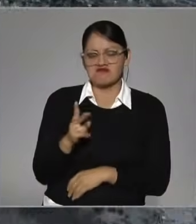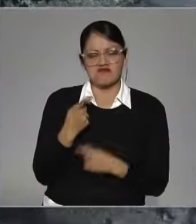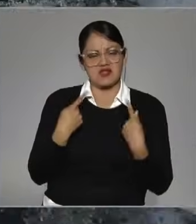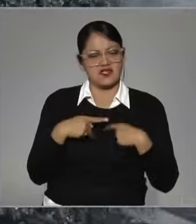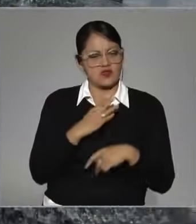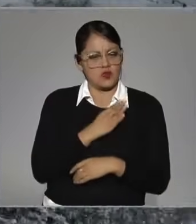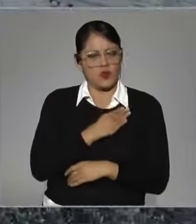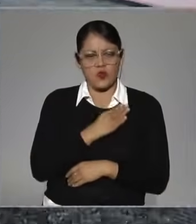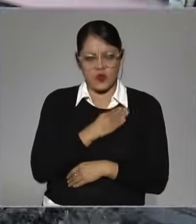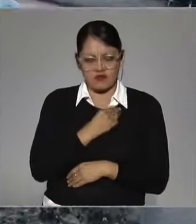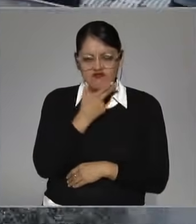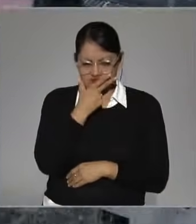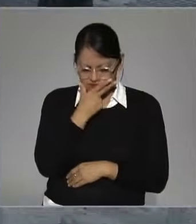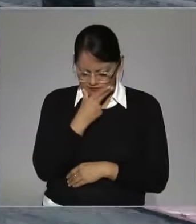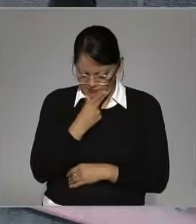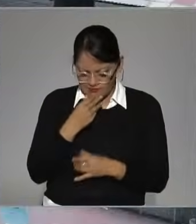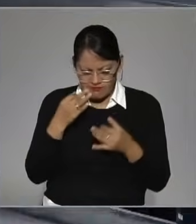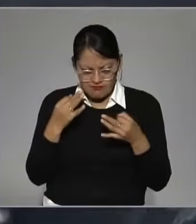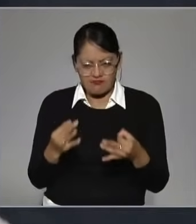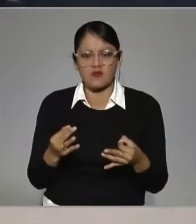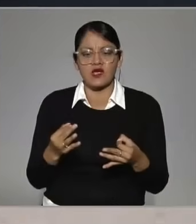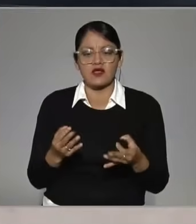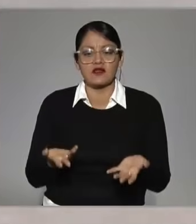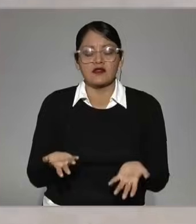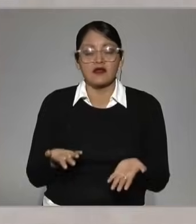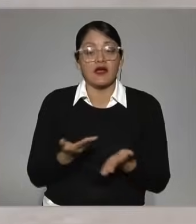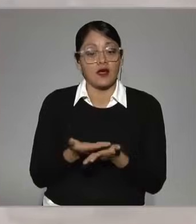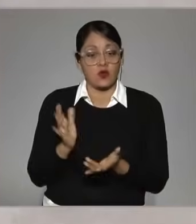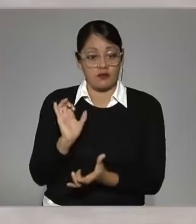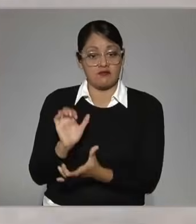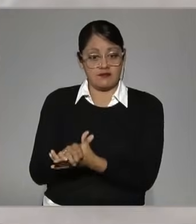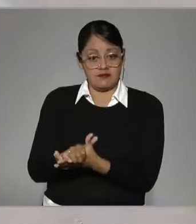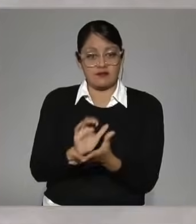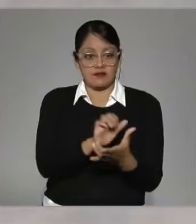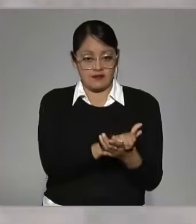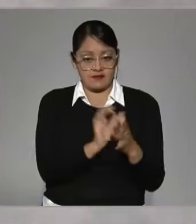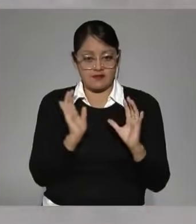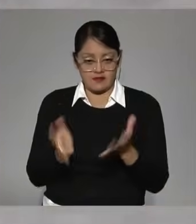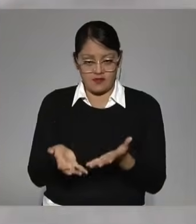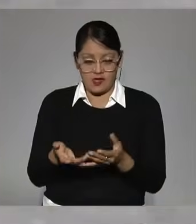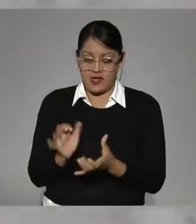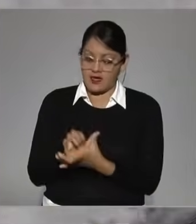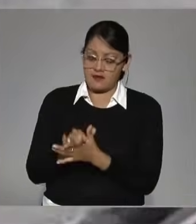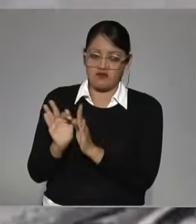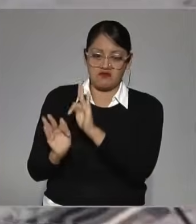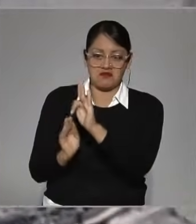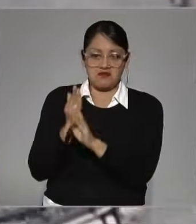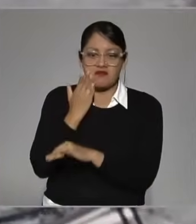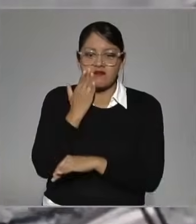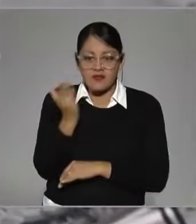personas, son buenos hombres, son ahora ya casados, son buenos esposos,